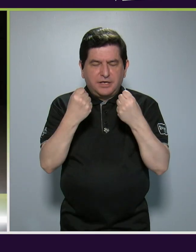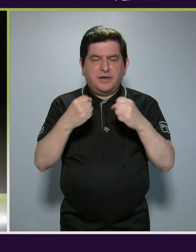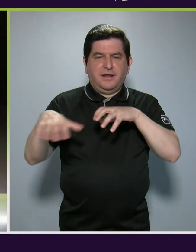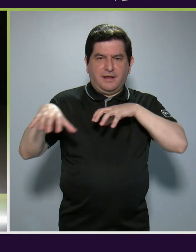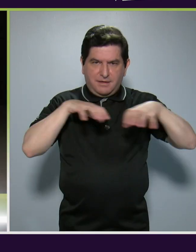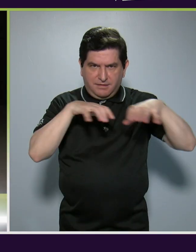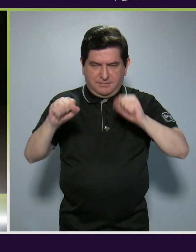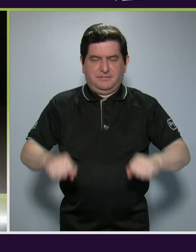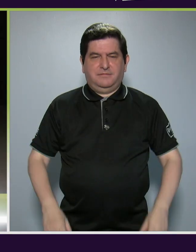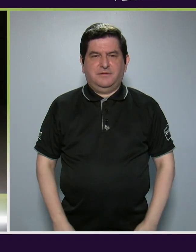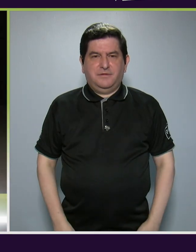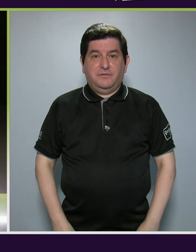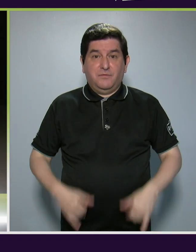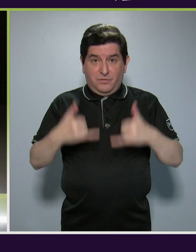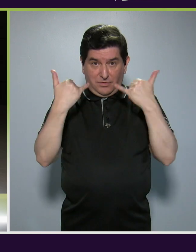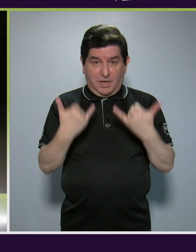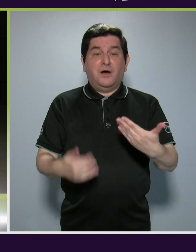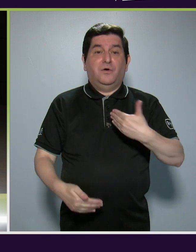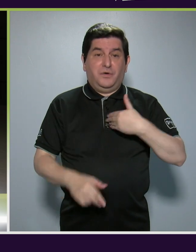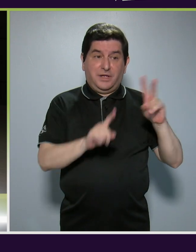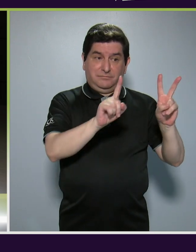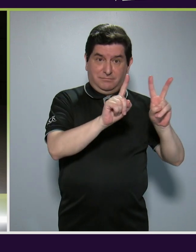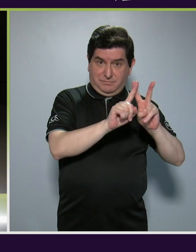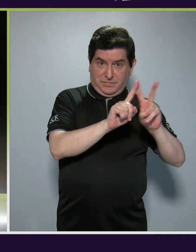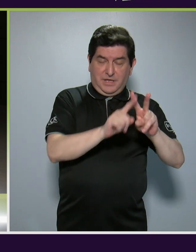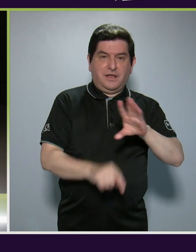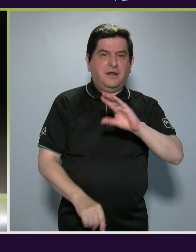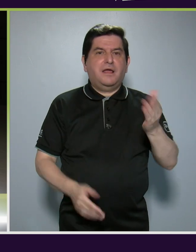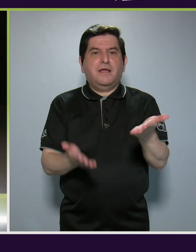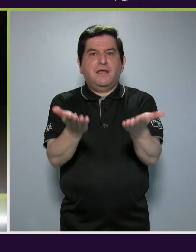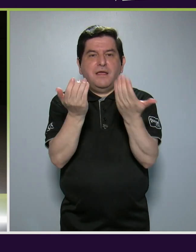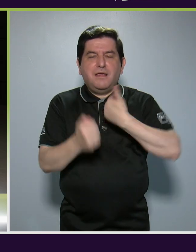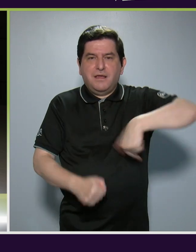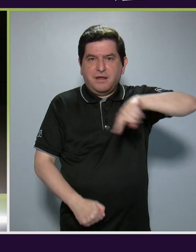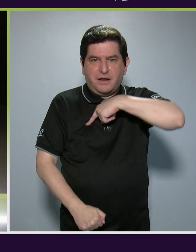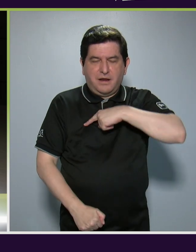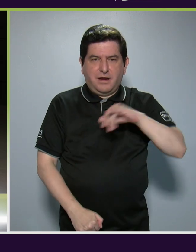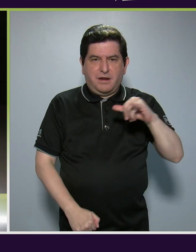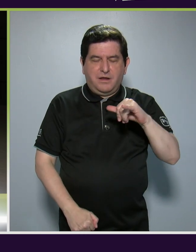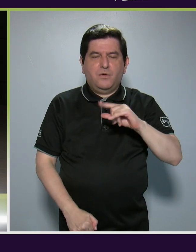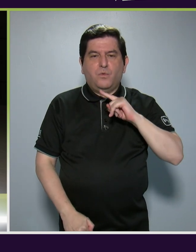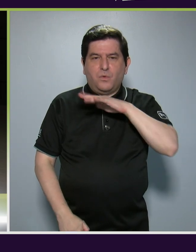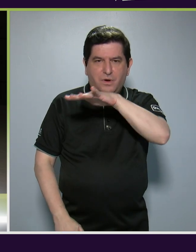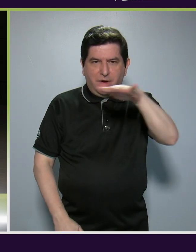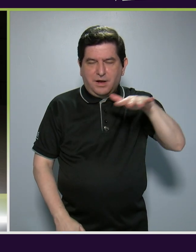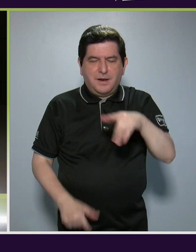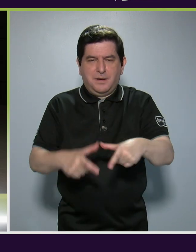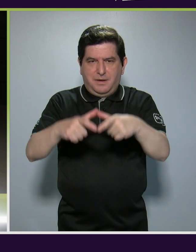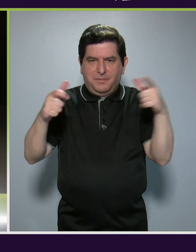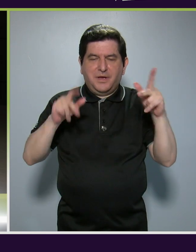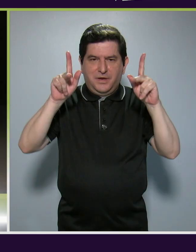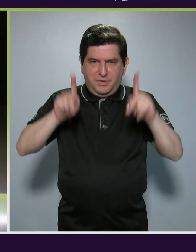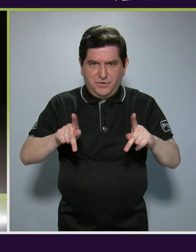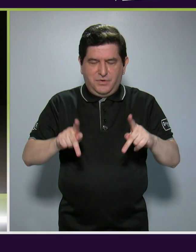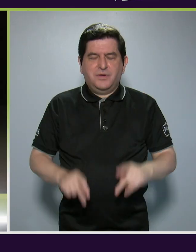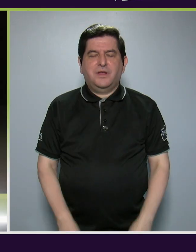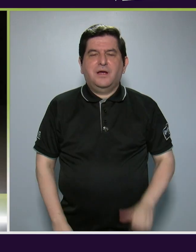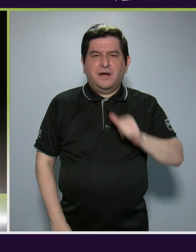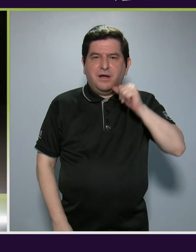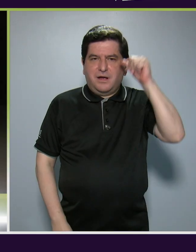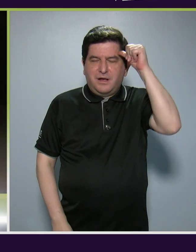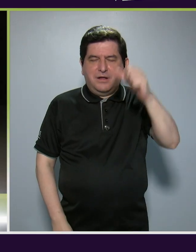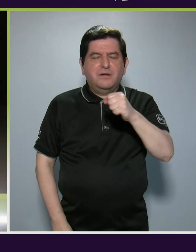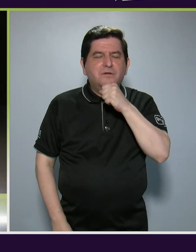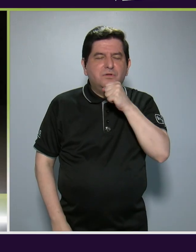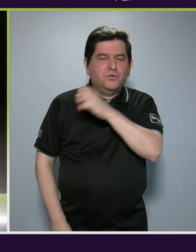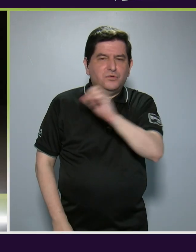activo que tenemos en la península de Nicoya y que quisiéramos que fuera la realidad de la mayoría de personas adultas mayores en Costa